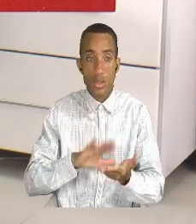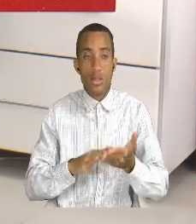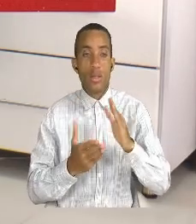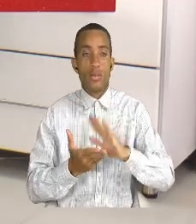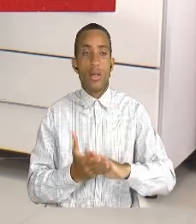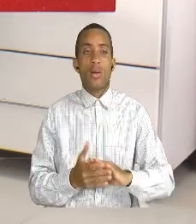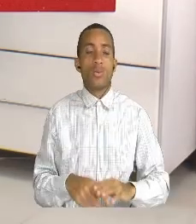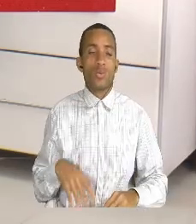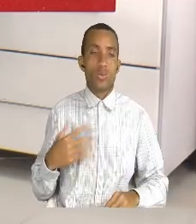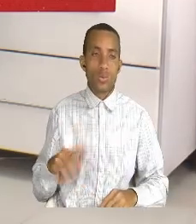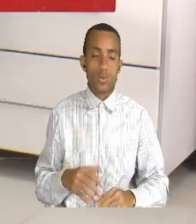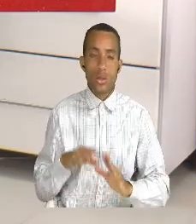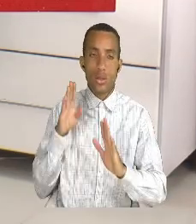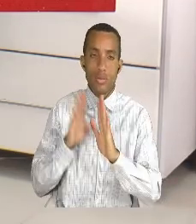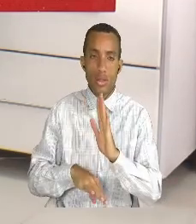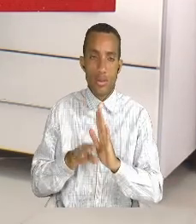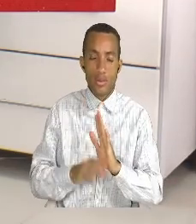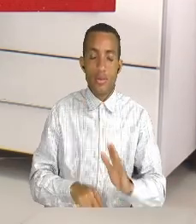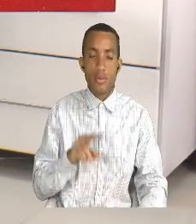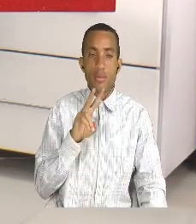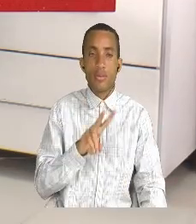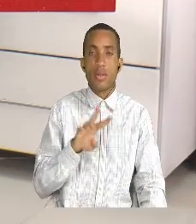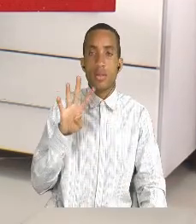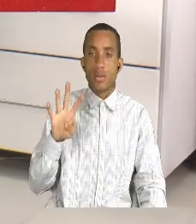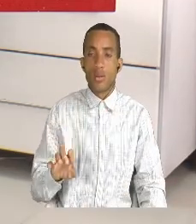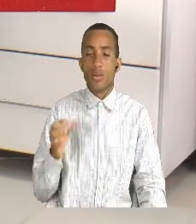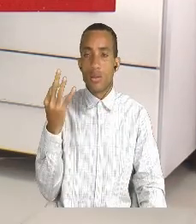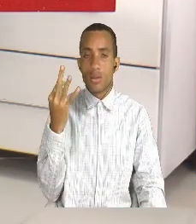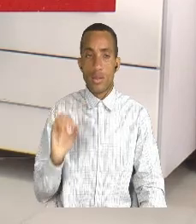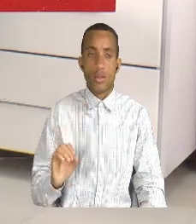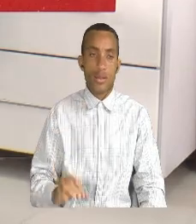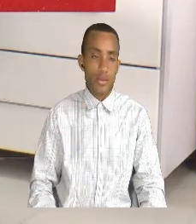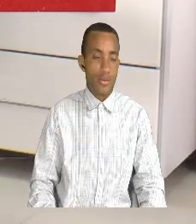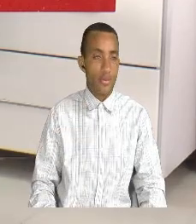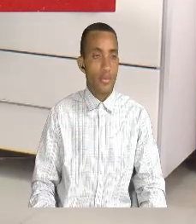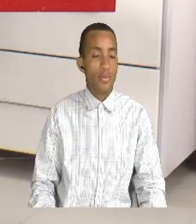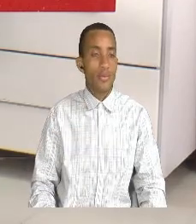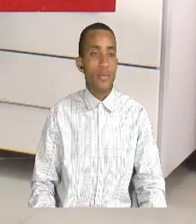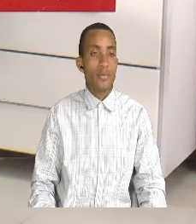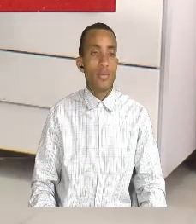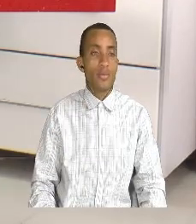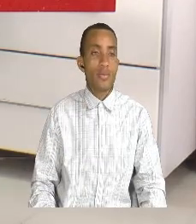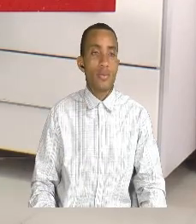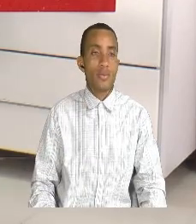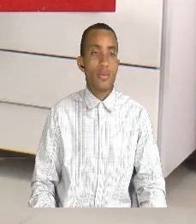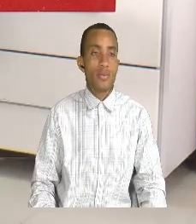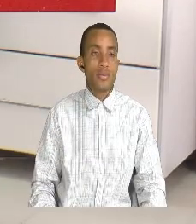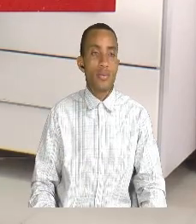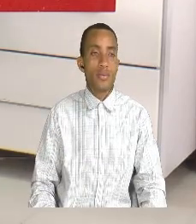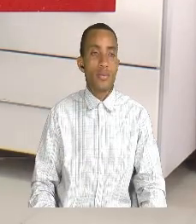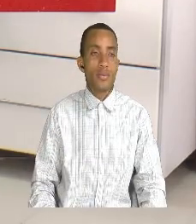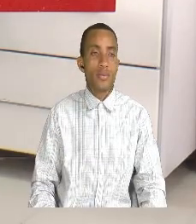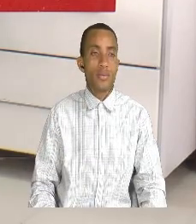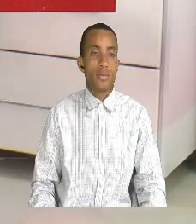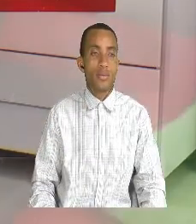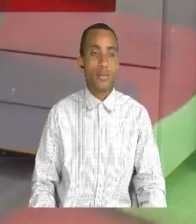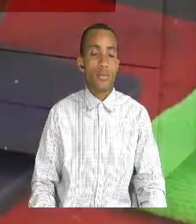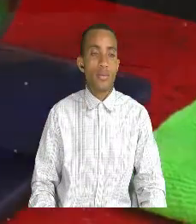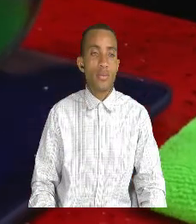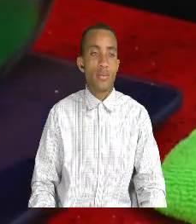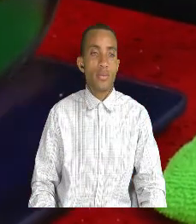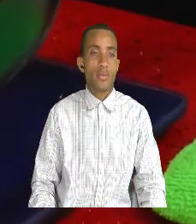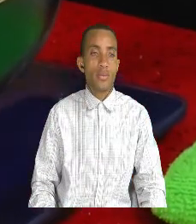máximo descuento, ¿no? Este 29 y ese 30, ¿no? 29 y 30 estará, sí, señor. Ah, qué bien. ¿Listo? Ok. Bueno, Rochi, voy a